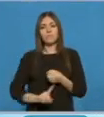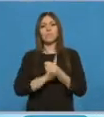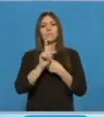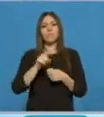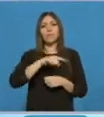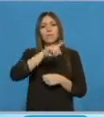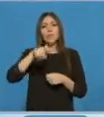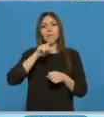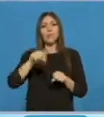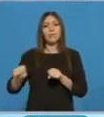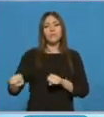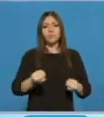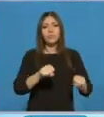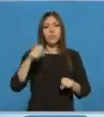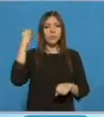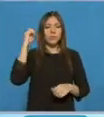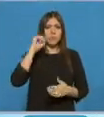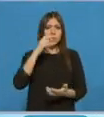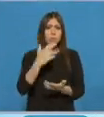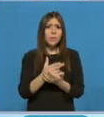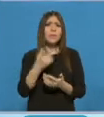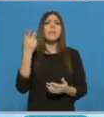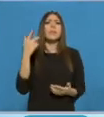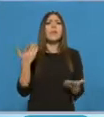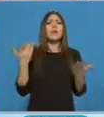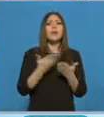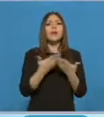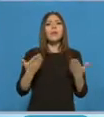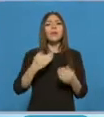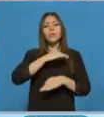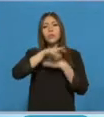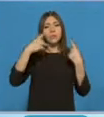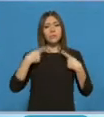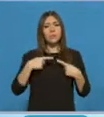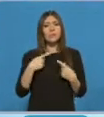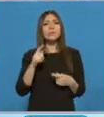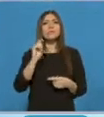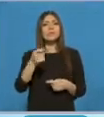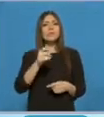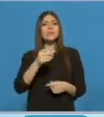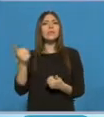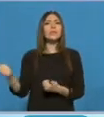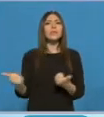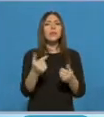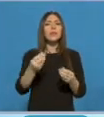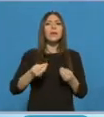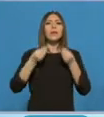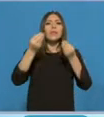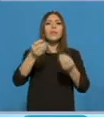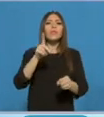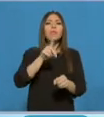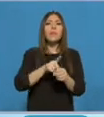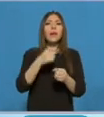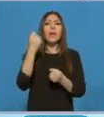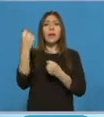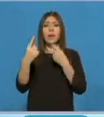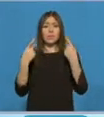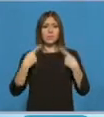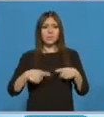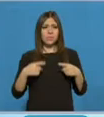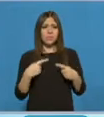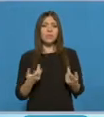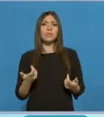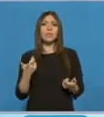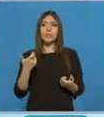Pero yo quisiera que nos dijeras tú, Isaac, ¿qué es lo que podemos nosotros llevar a estos centros de acopio? Porque de repente, pues